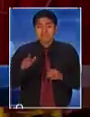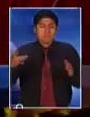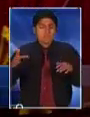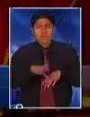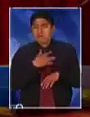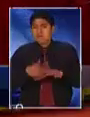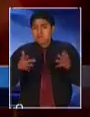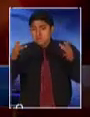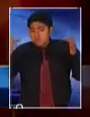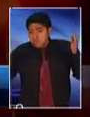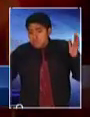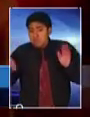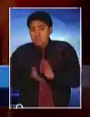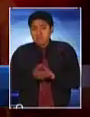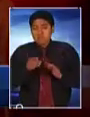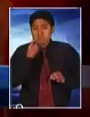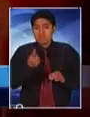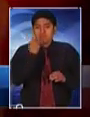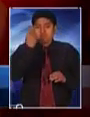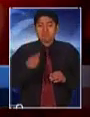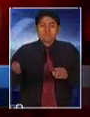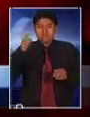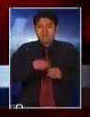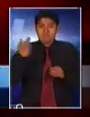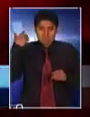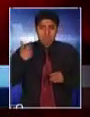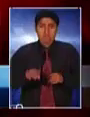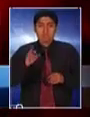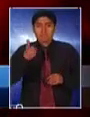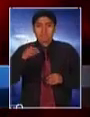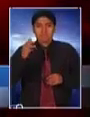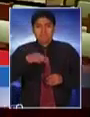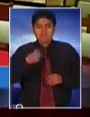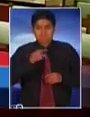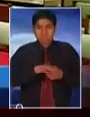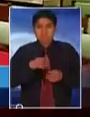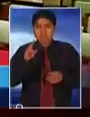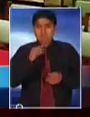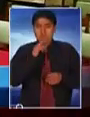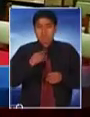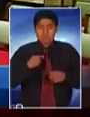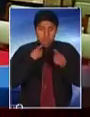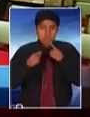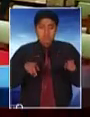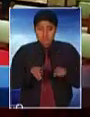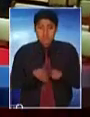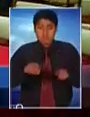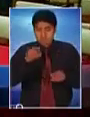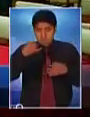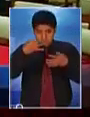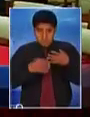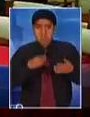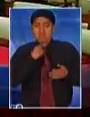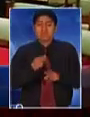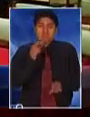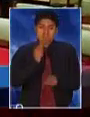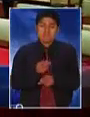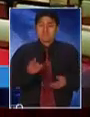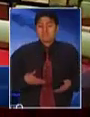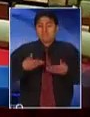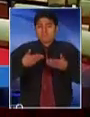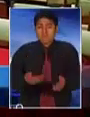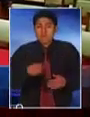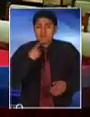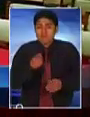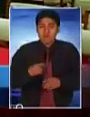y brillaron por su ausencia. El único que asistió fue Armando Villanueva. Yo coordiné la fecha y quien me ha